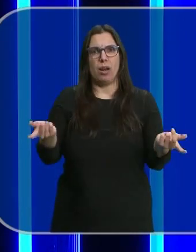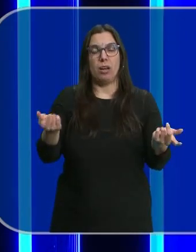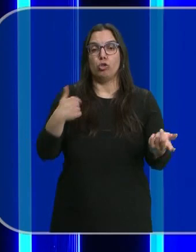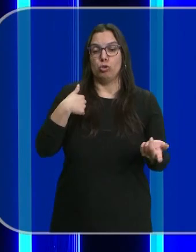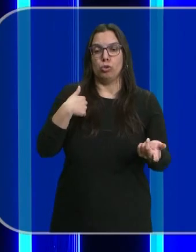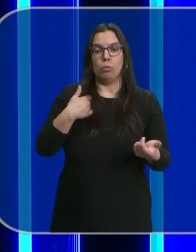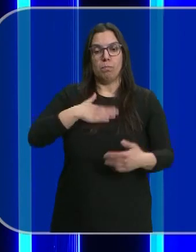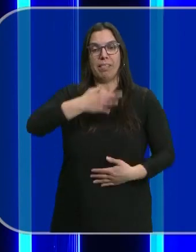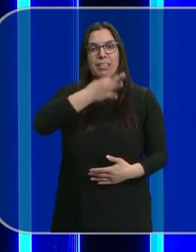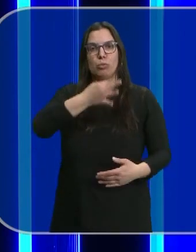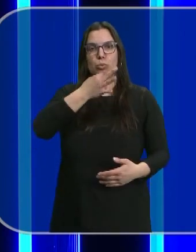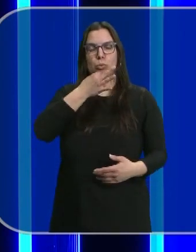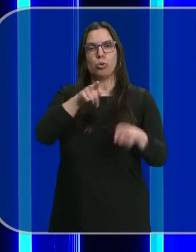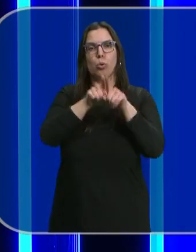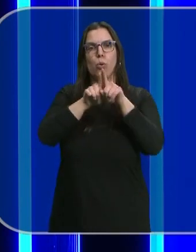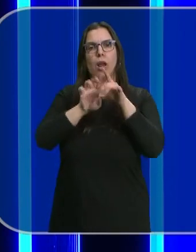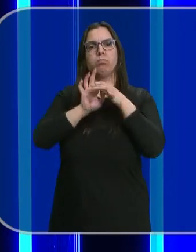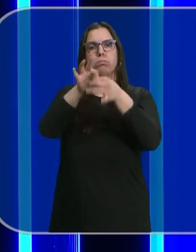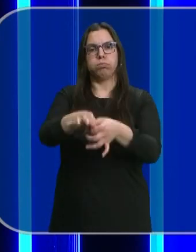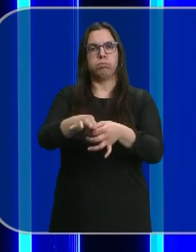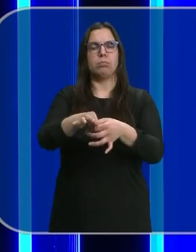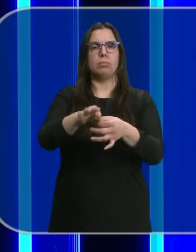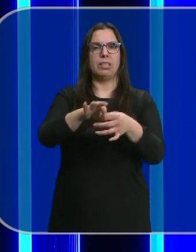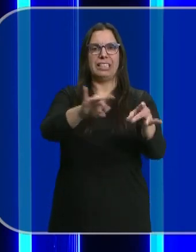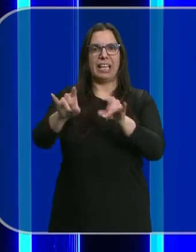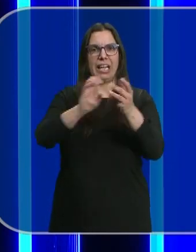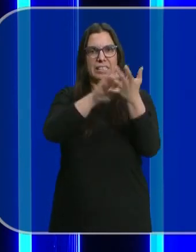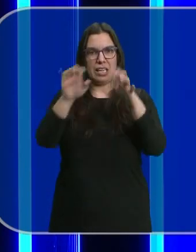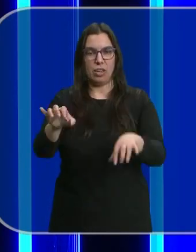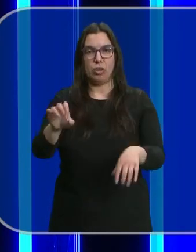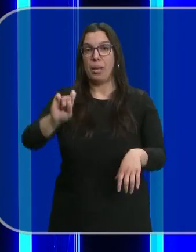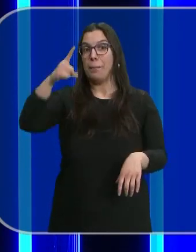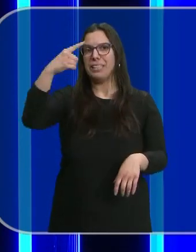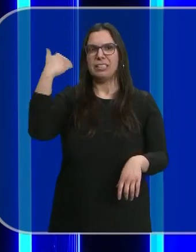hacer un discurso de vinculación con las tierras de Castilla, de León y sobre todo de